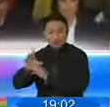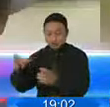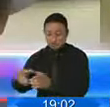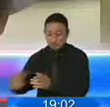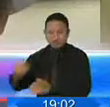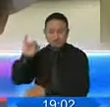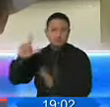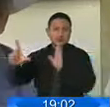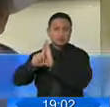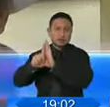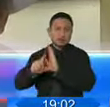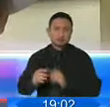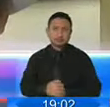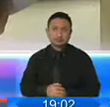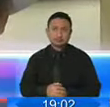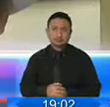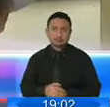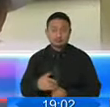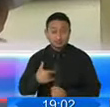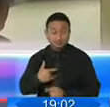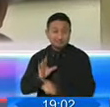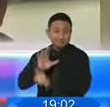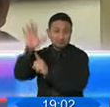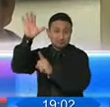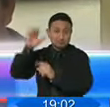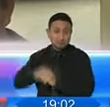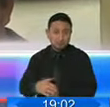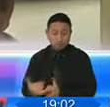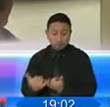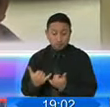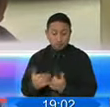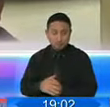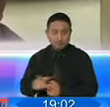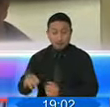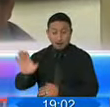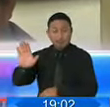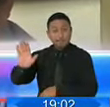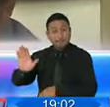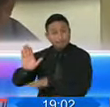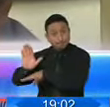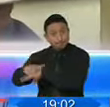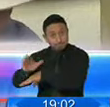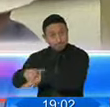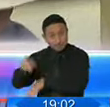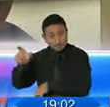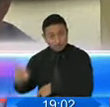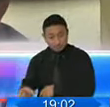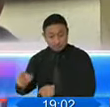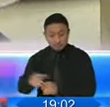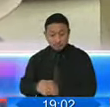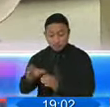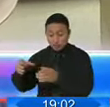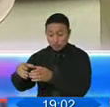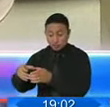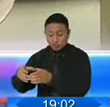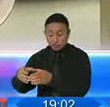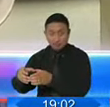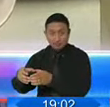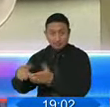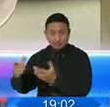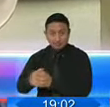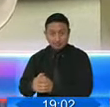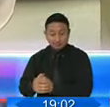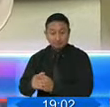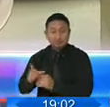ilegal. Criticamos y hacemos un llamado de atención a un sector de la cúpula